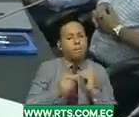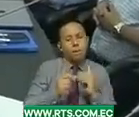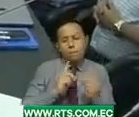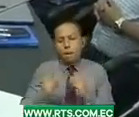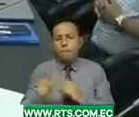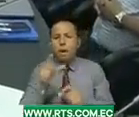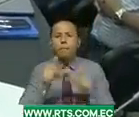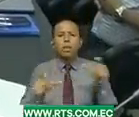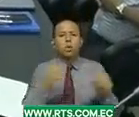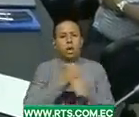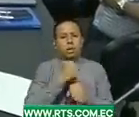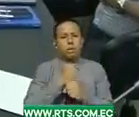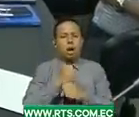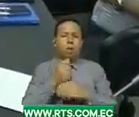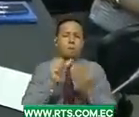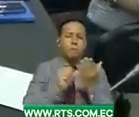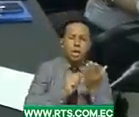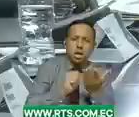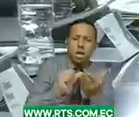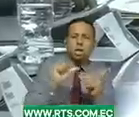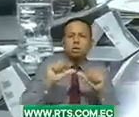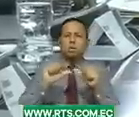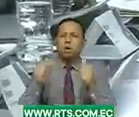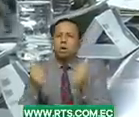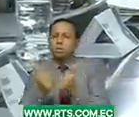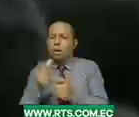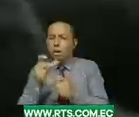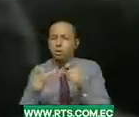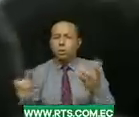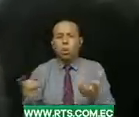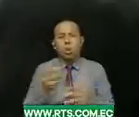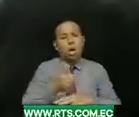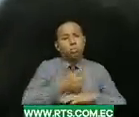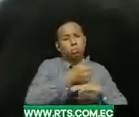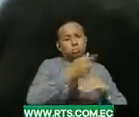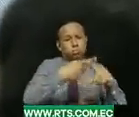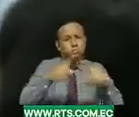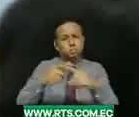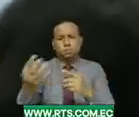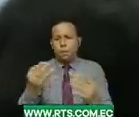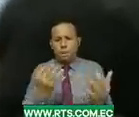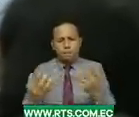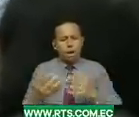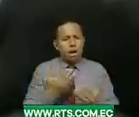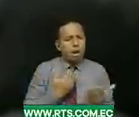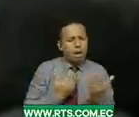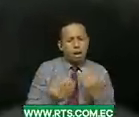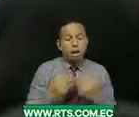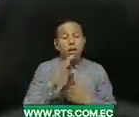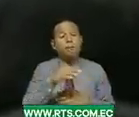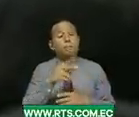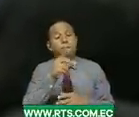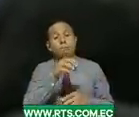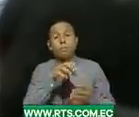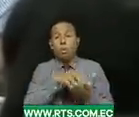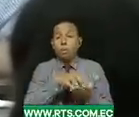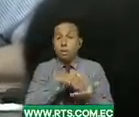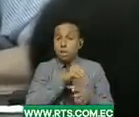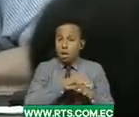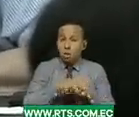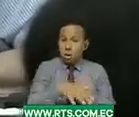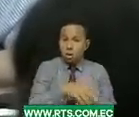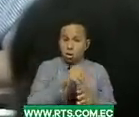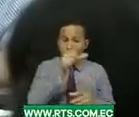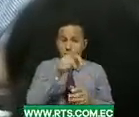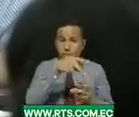funcionarios, ministros, asambleístas y autoridades locales. El señor prefecto de la provincia de Los Ríos se va a reunir con el ministro